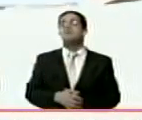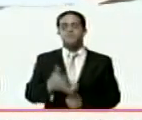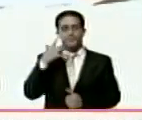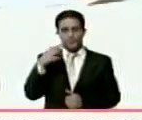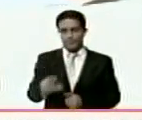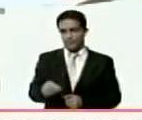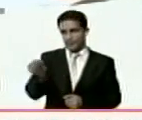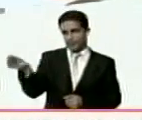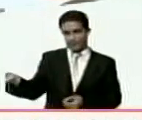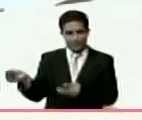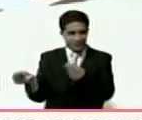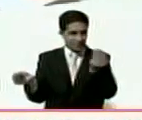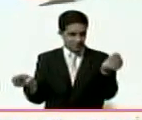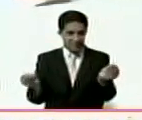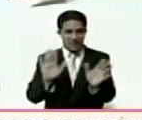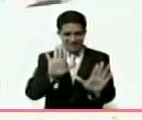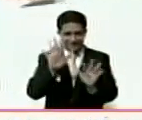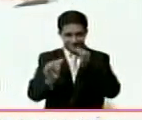contextualizar